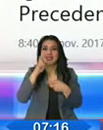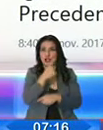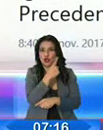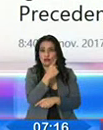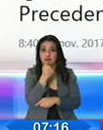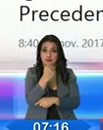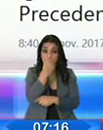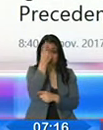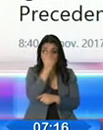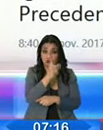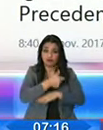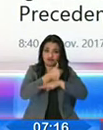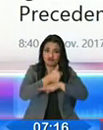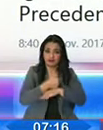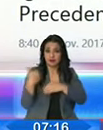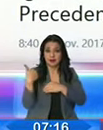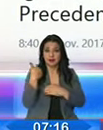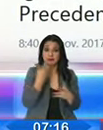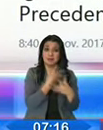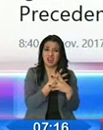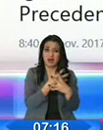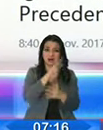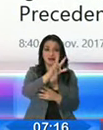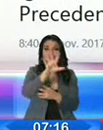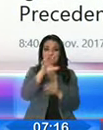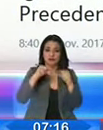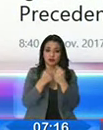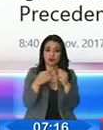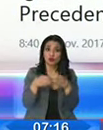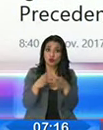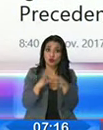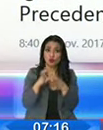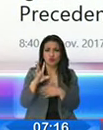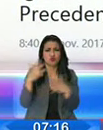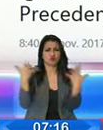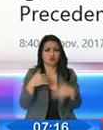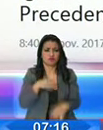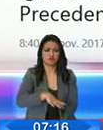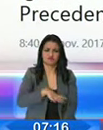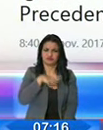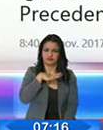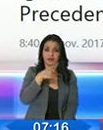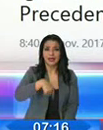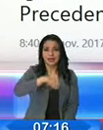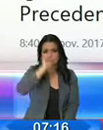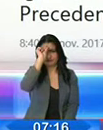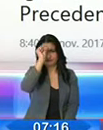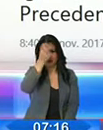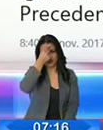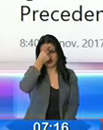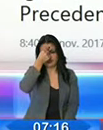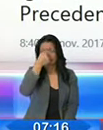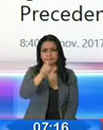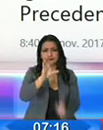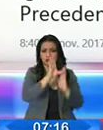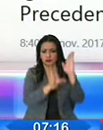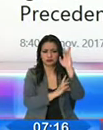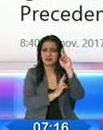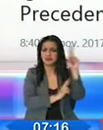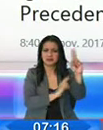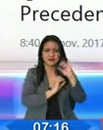Tribunal de Garantías Penales sobre 35 país es muestra de arrogancia e ignorancia, inconstitucional e